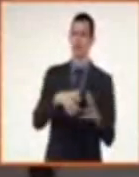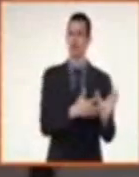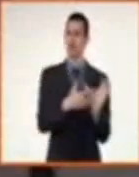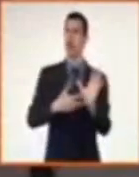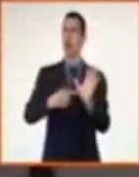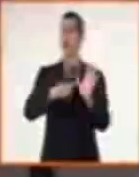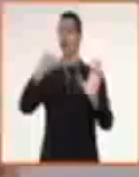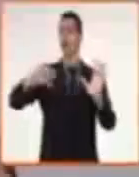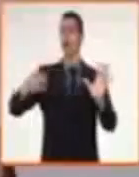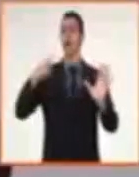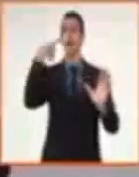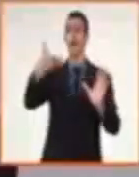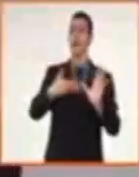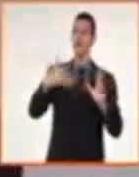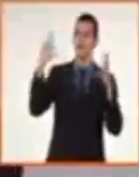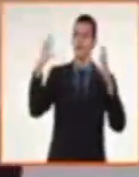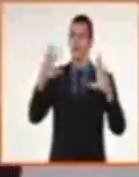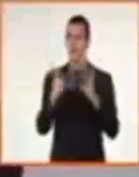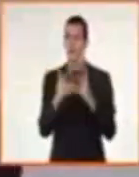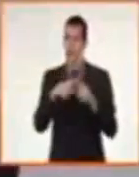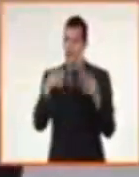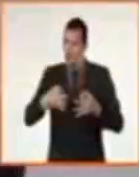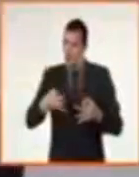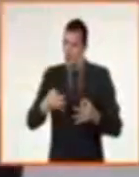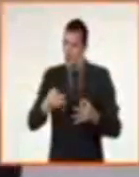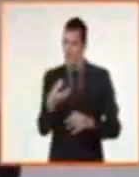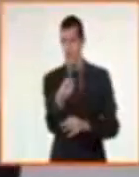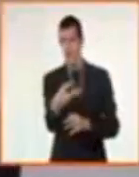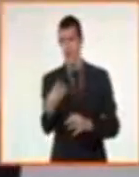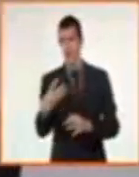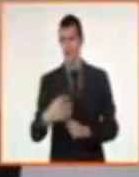a revelar aquí en público cuestiones internas.